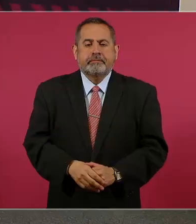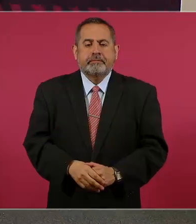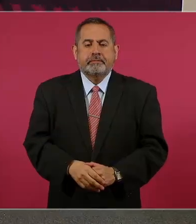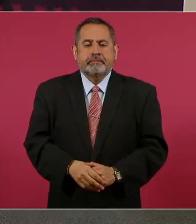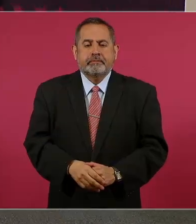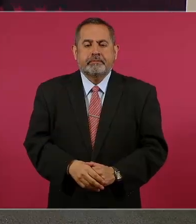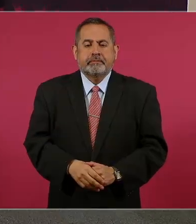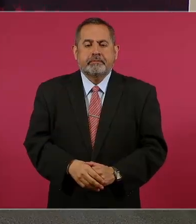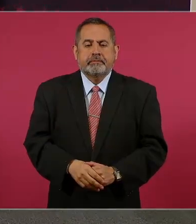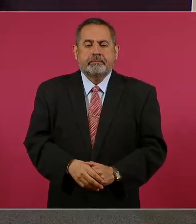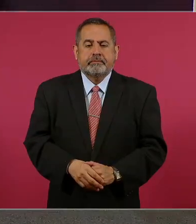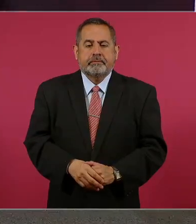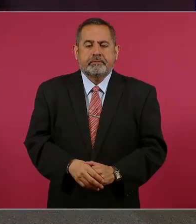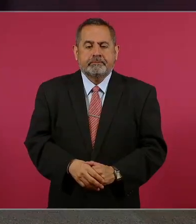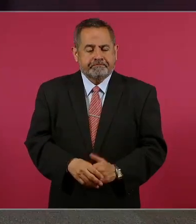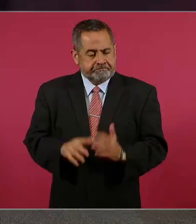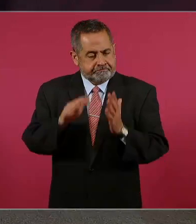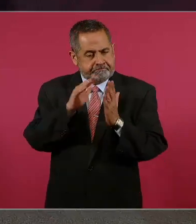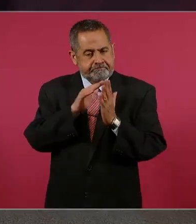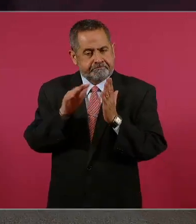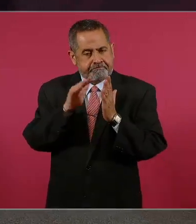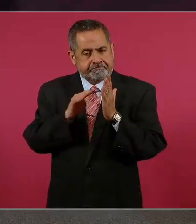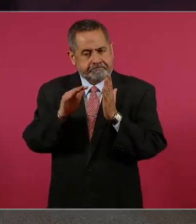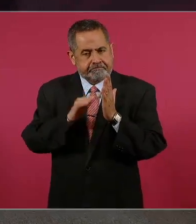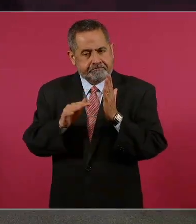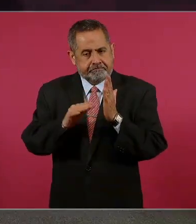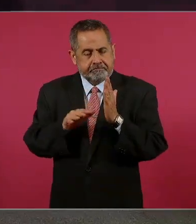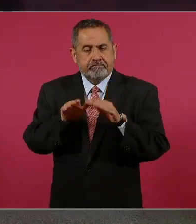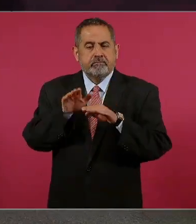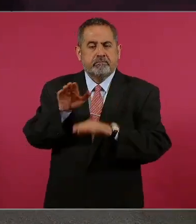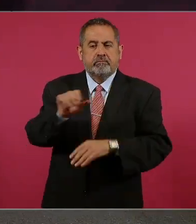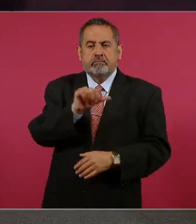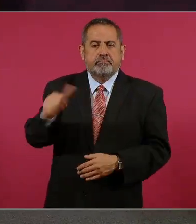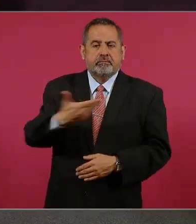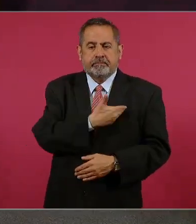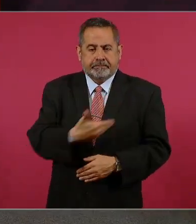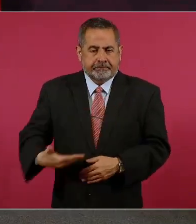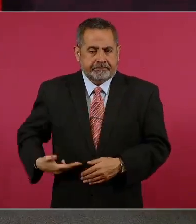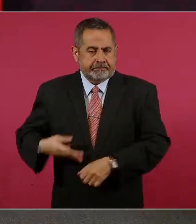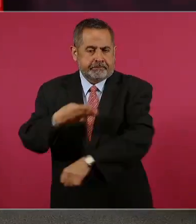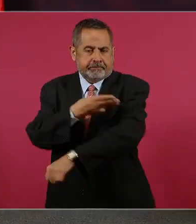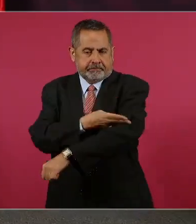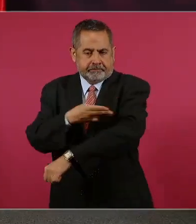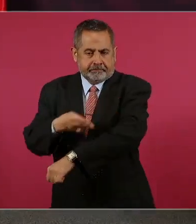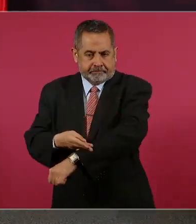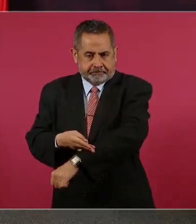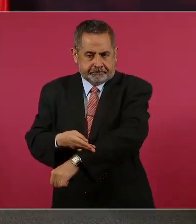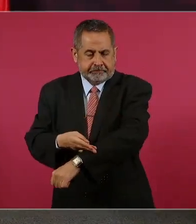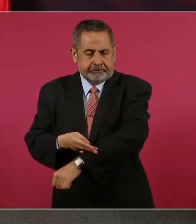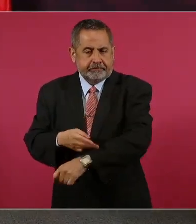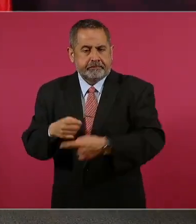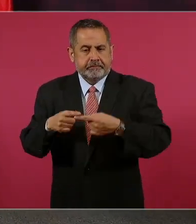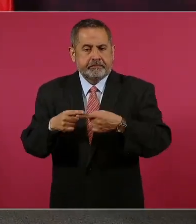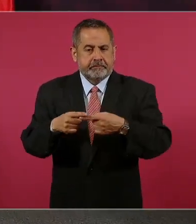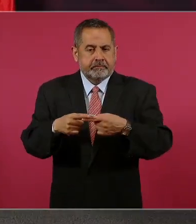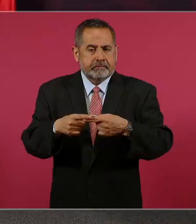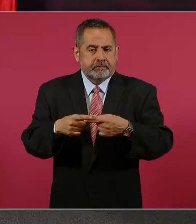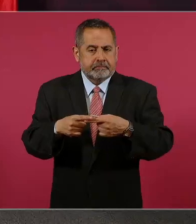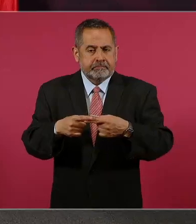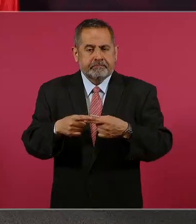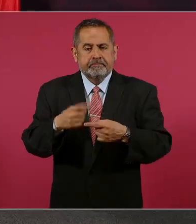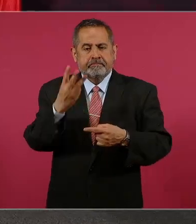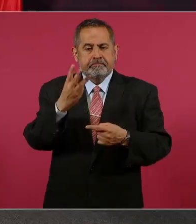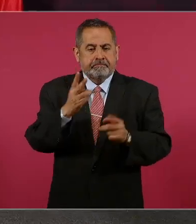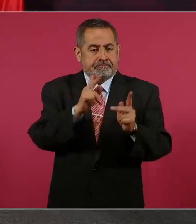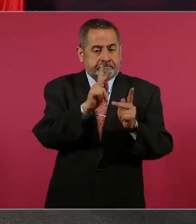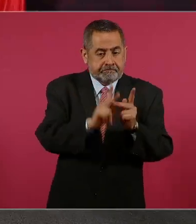Leo lo correspondiente al presidente Madero. Van a ser 3 partes,